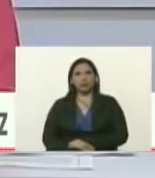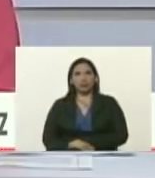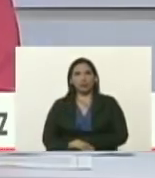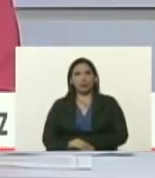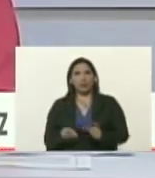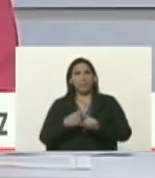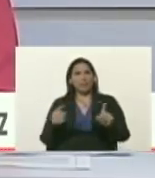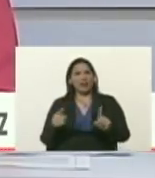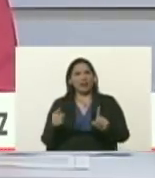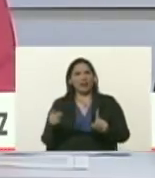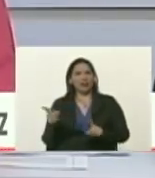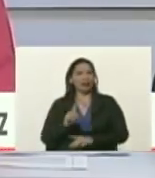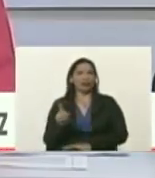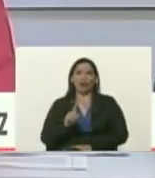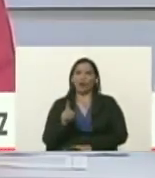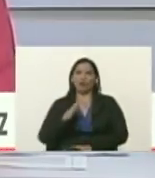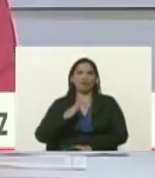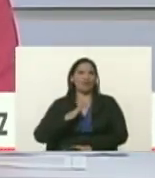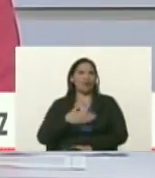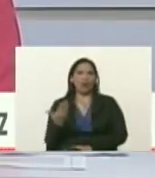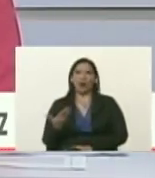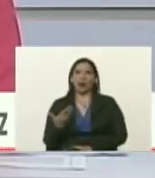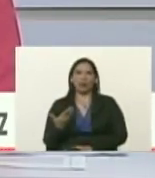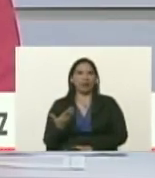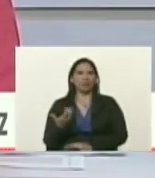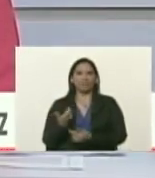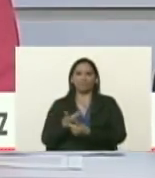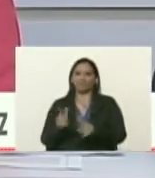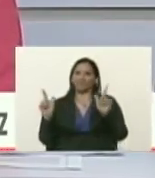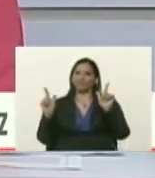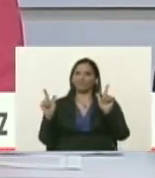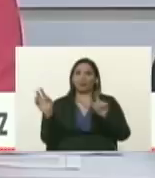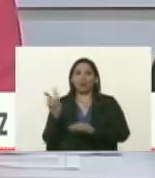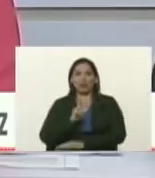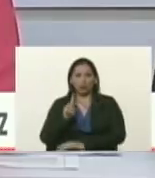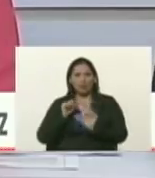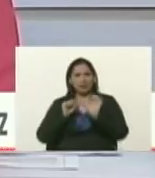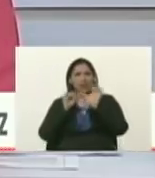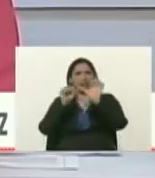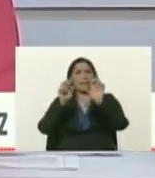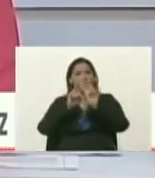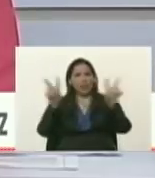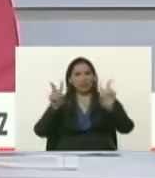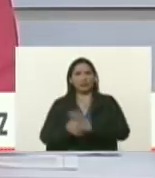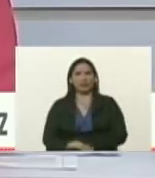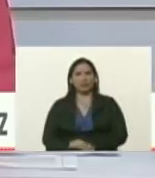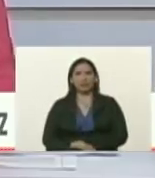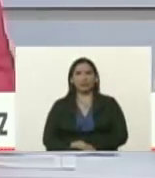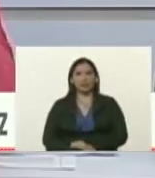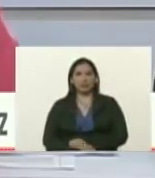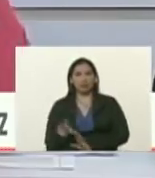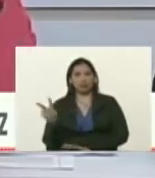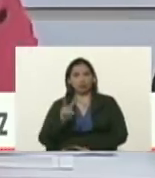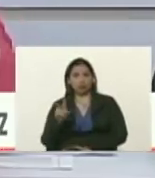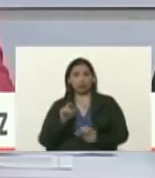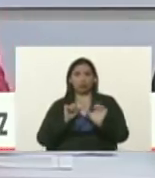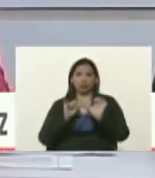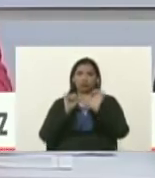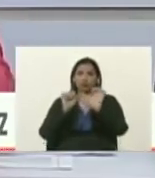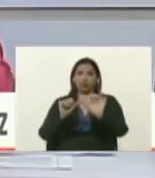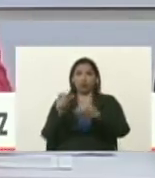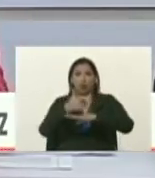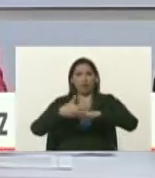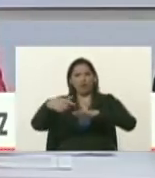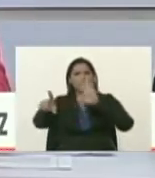Pero no se han salido con la suya, ni se saldrán. Venezuela seguirá en paz. Venezuela seguirá con su